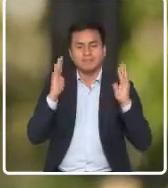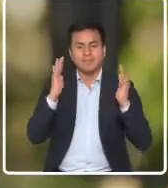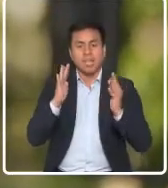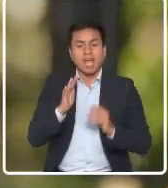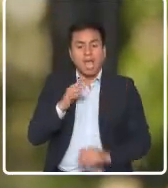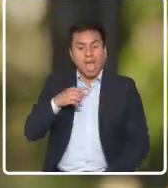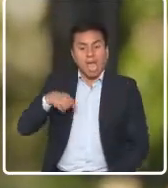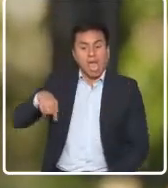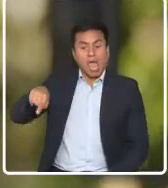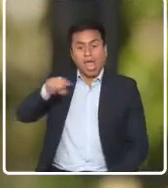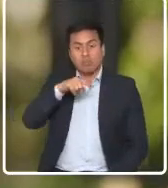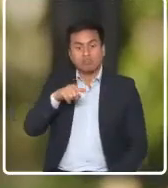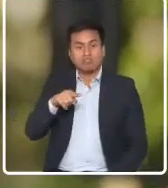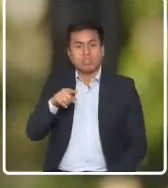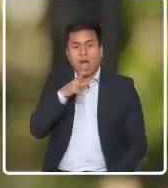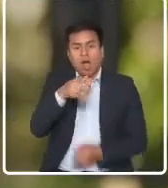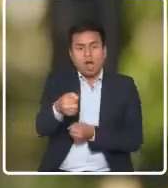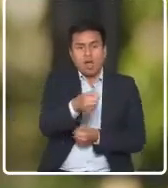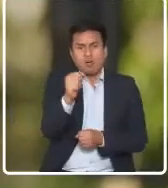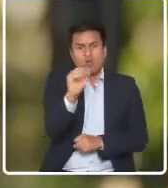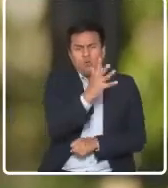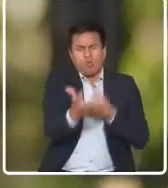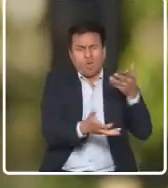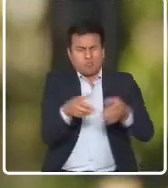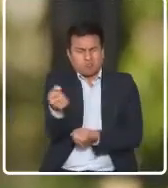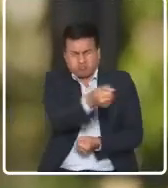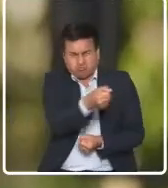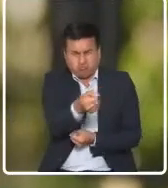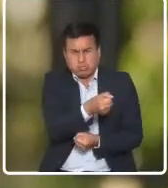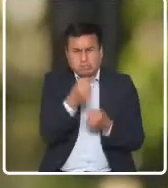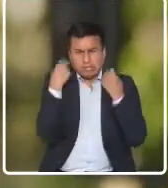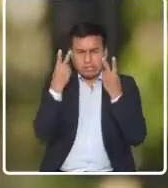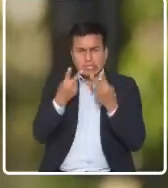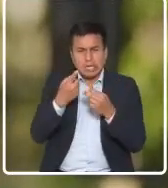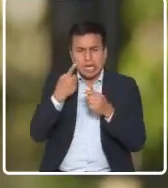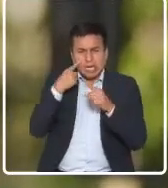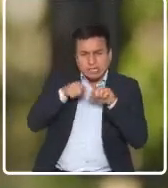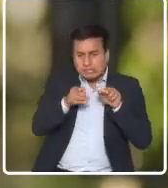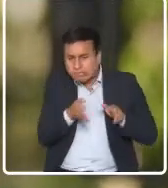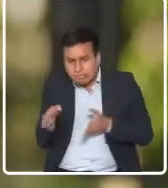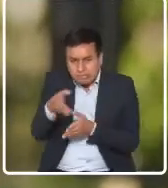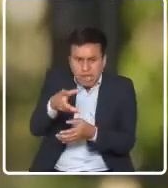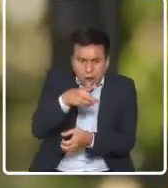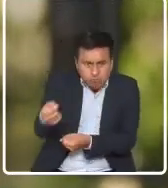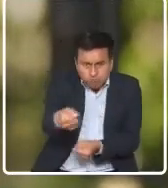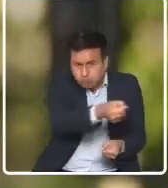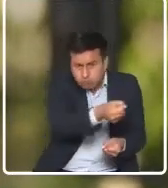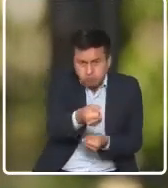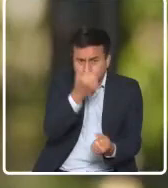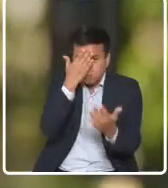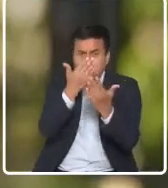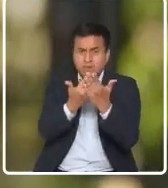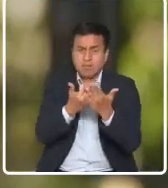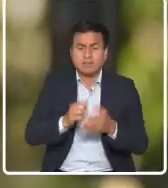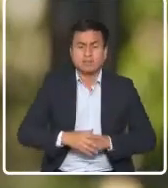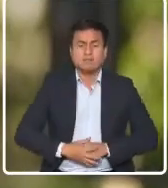que son los que están en combate directo al fuego, que con valentía, con astucia también, lo